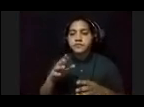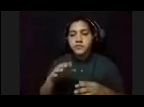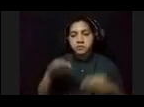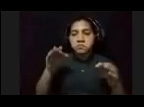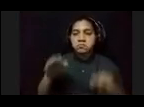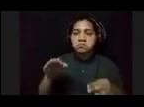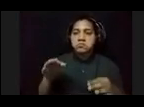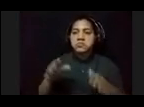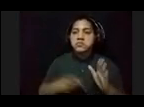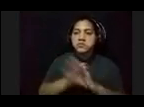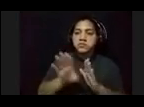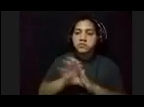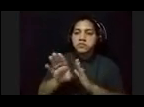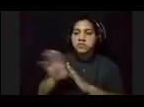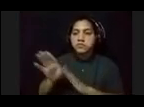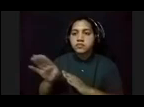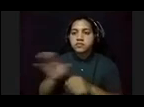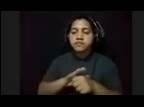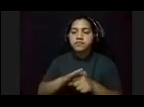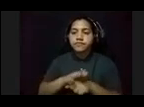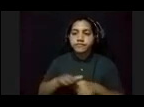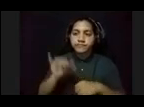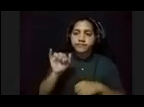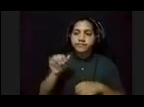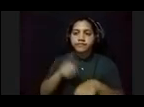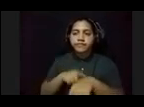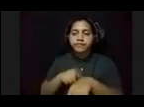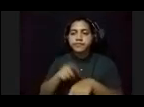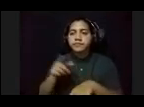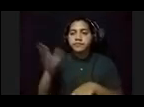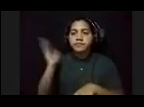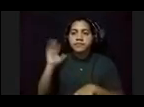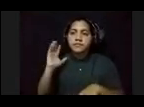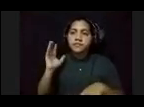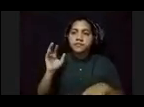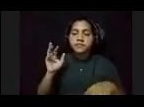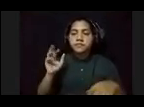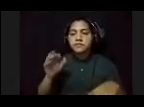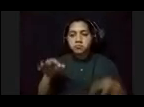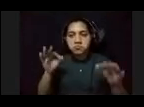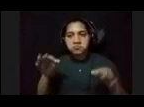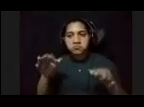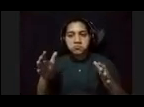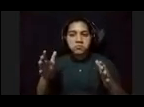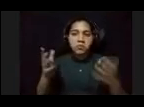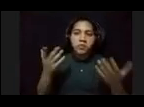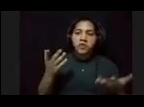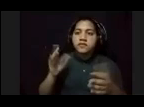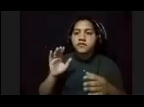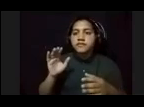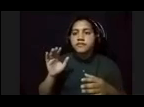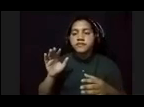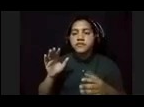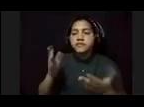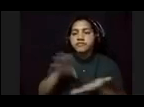el crecimiento del tejido urbano en esta época. Es casi seguro que esto provocó el desplazamiento de la ciudad